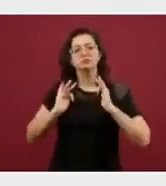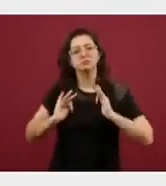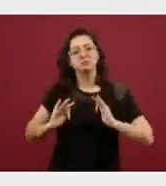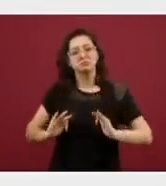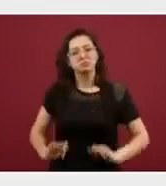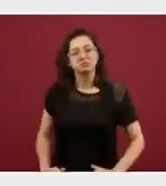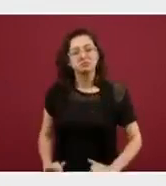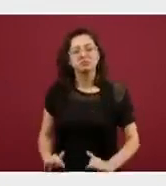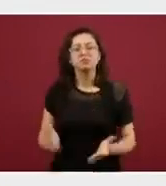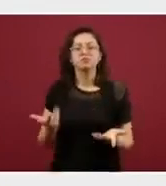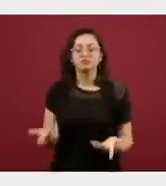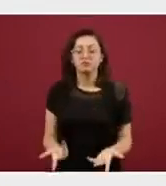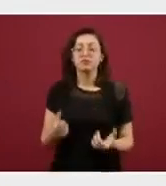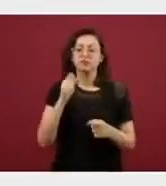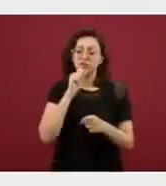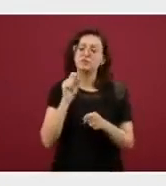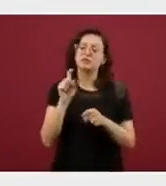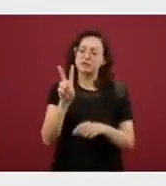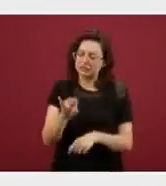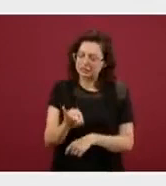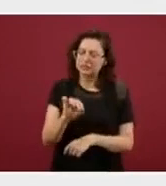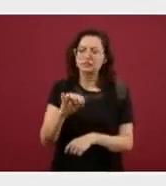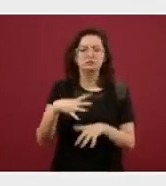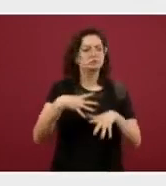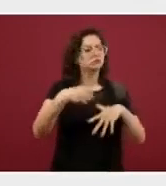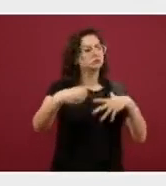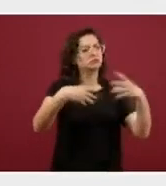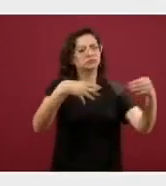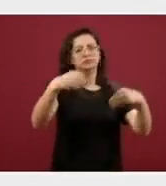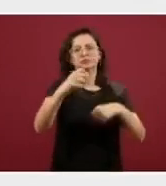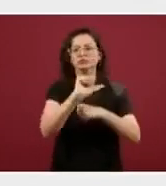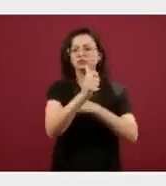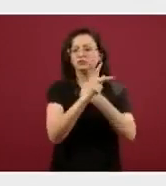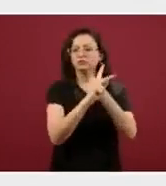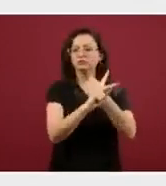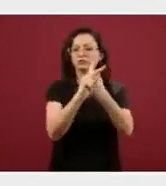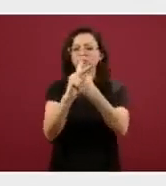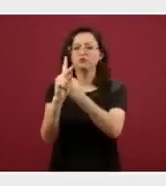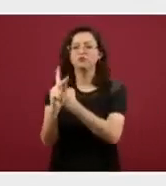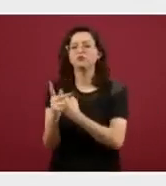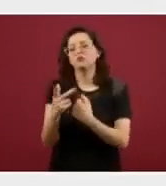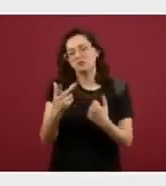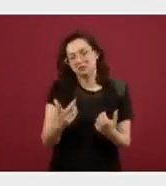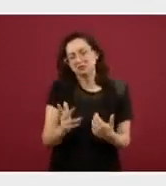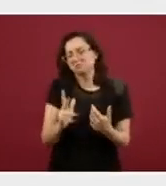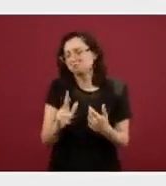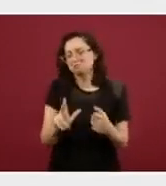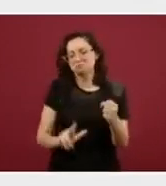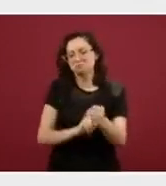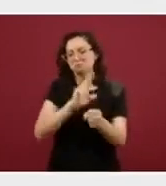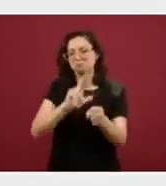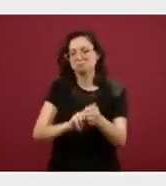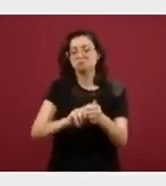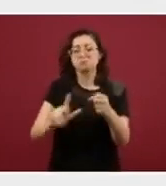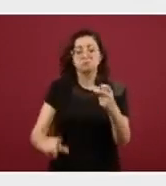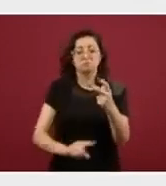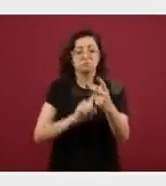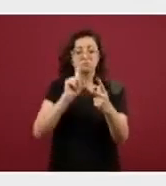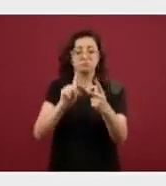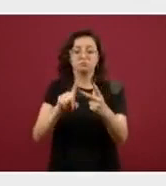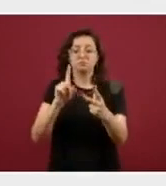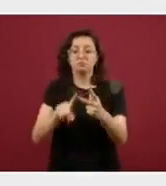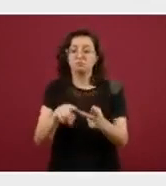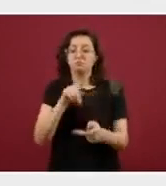se ha desplazado desde luego a otras regiones. Y lo segundo que quiero destacar es cómo el mapa hay que